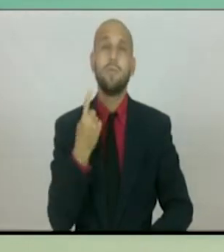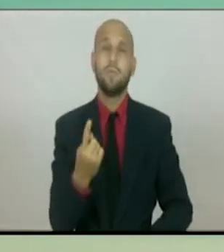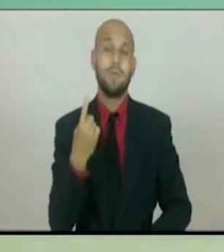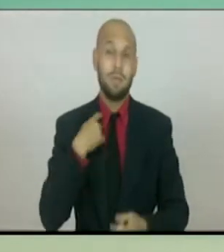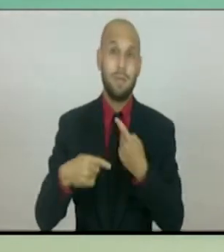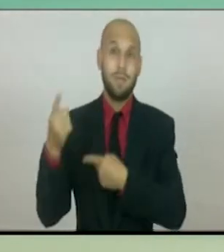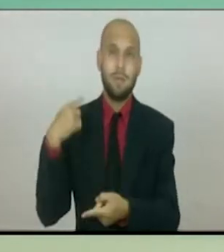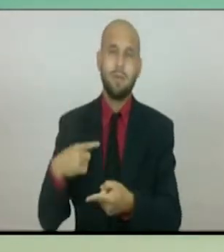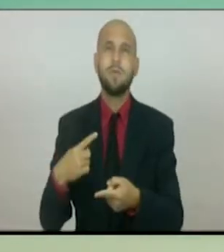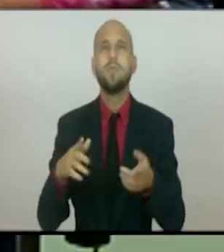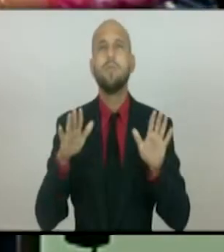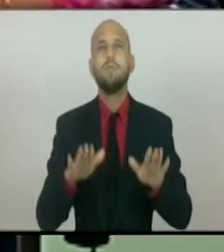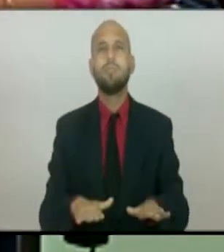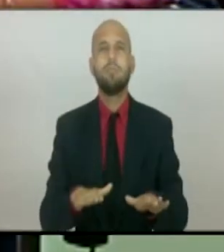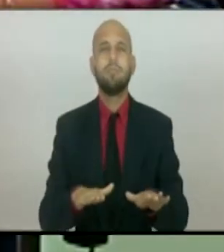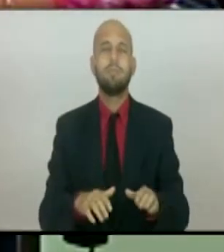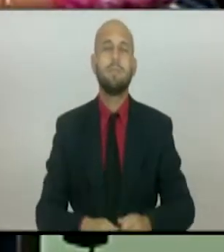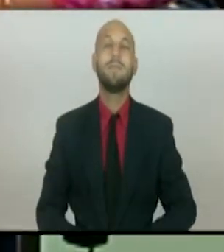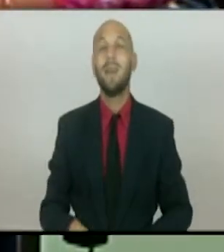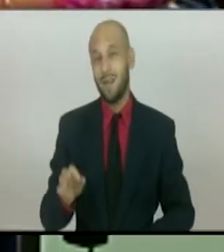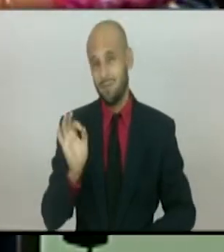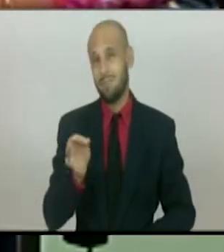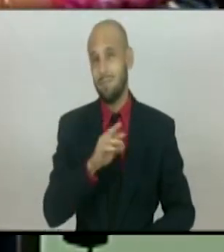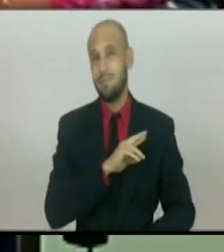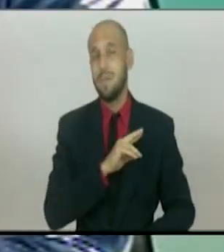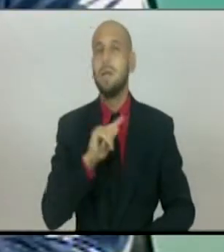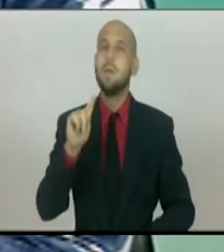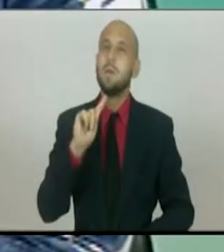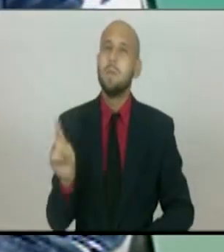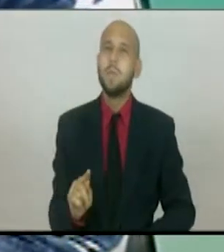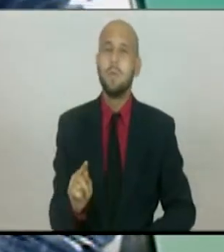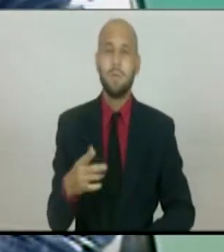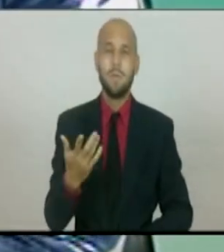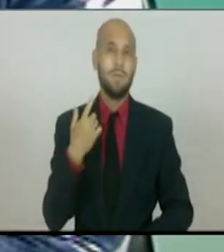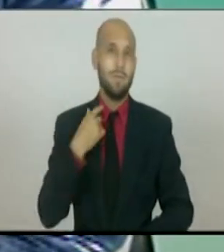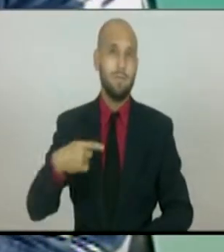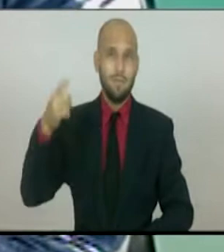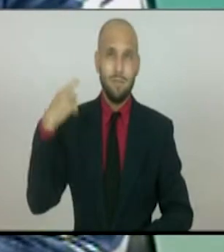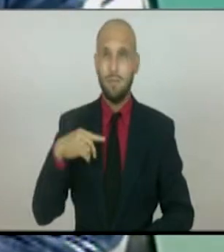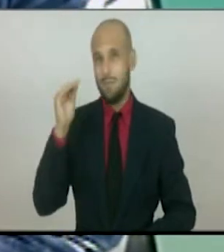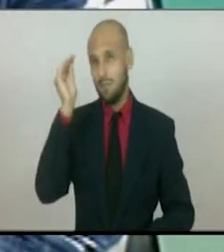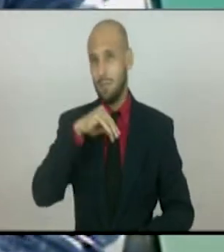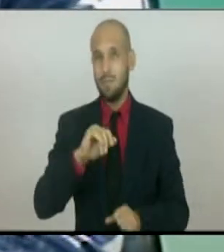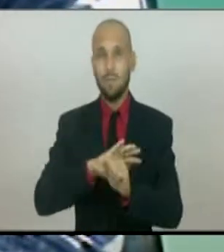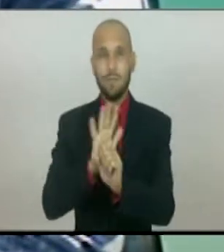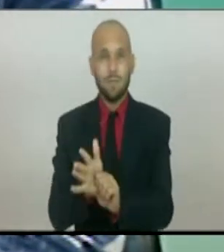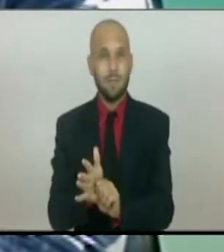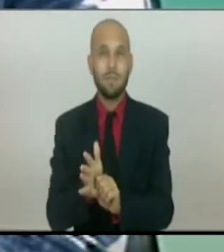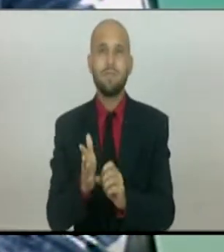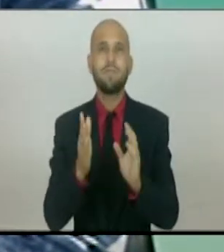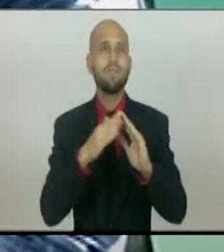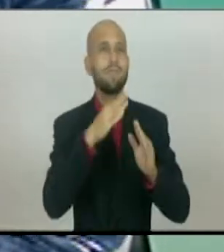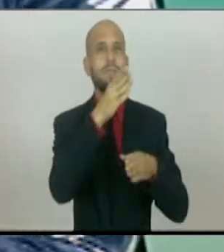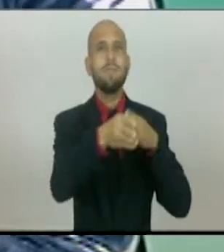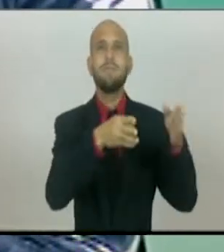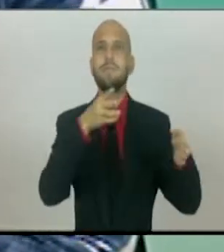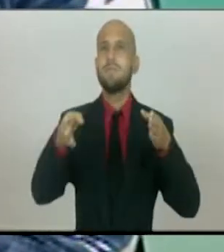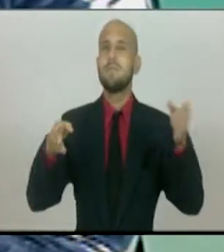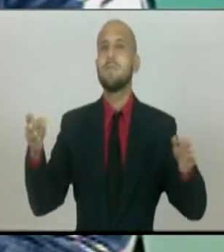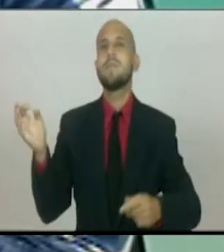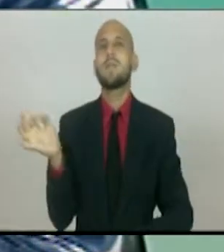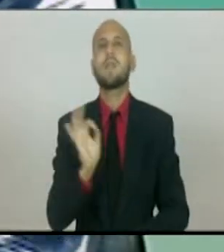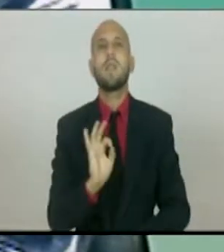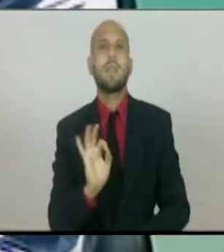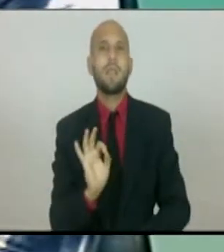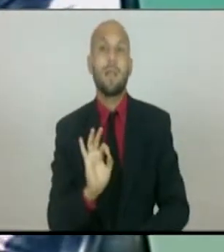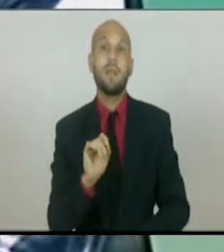2020 muy complejo. Le hago la pregunta con toda intención, porque imagino que también la situación sanitaria con la pandemia ha influido de